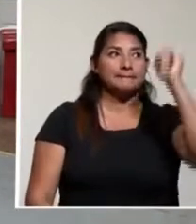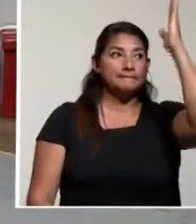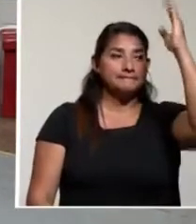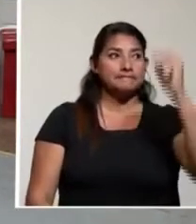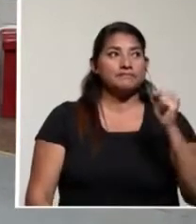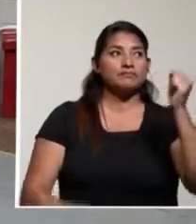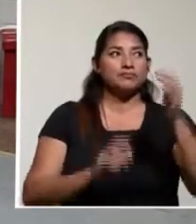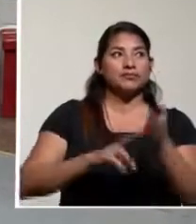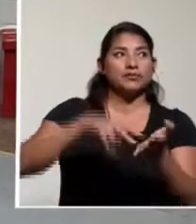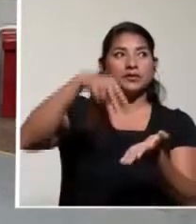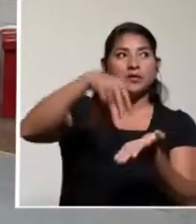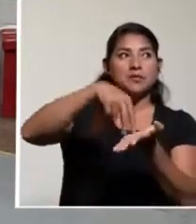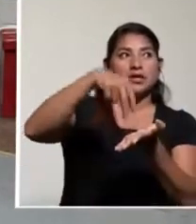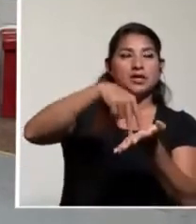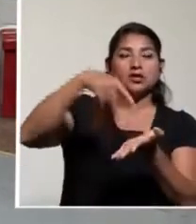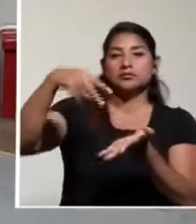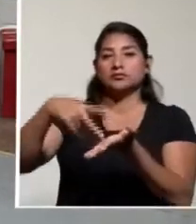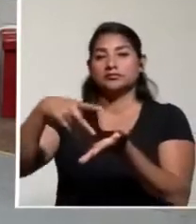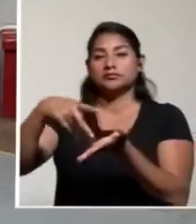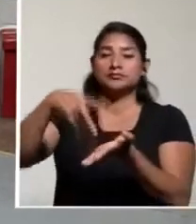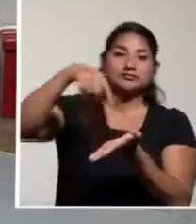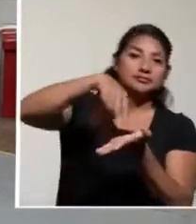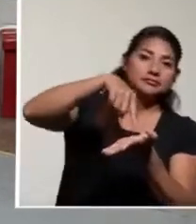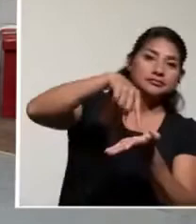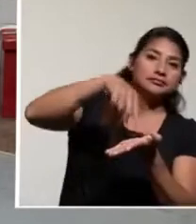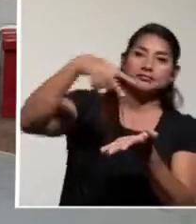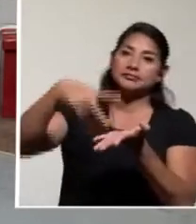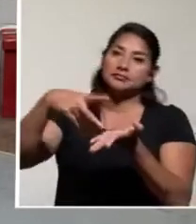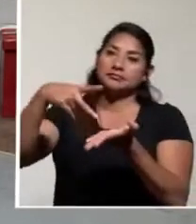Los brinquitos son al otro.